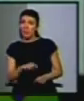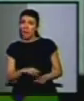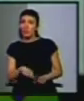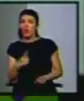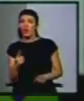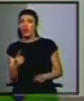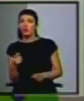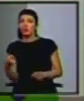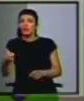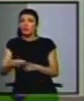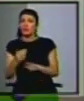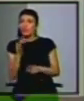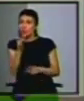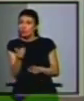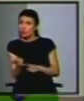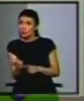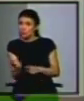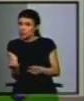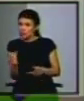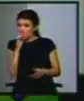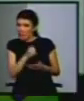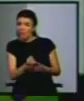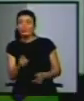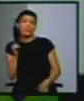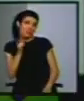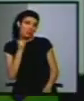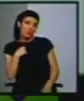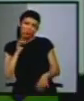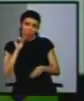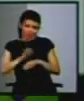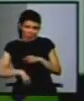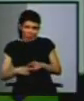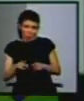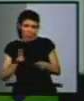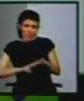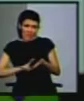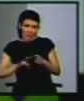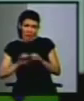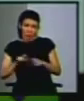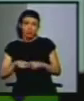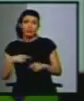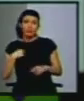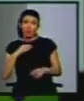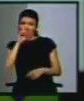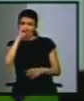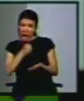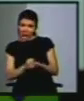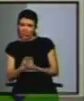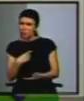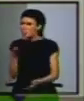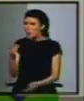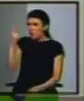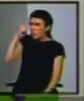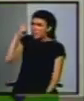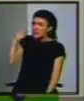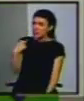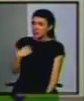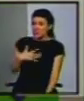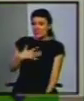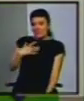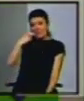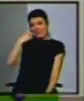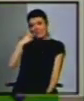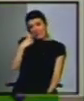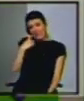pero su jubilación. Pero estoy totalmente de acuerdo y totalmente de acuerdo que hubo un engaño. ¿Ya? Pero usted no pensó en ese minuto, Dios mío, ¿qué estoy haciendo? Es que, ¿sabe lo que pasa? Que